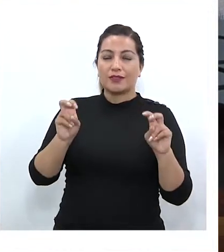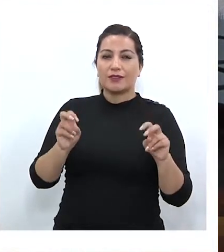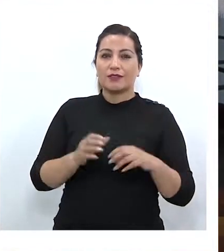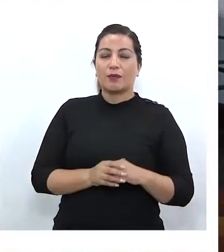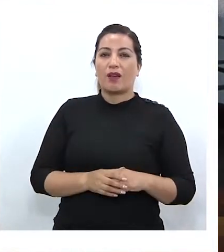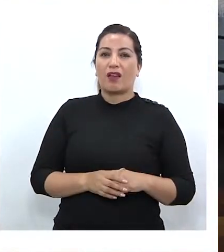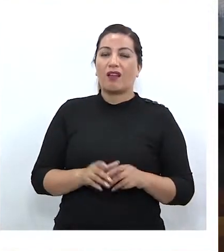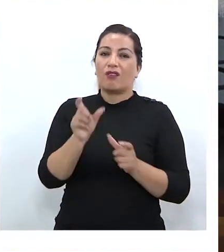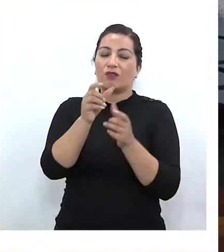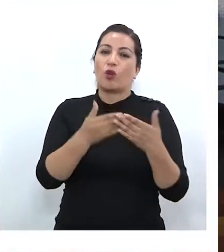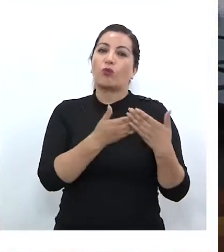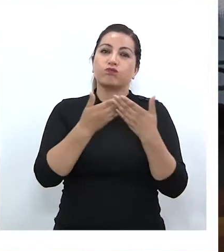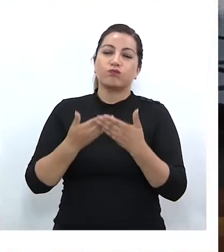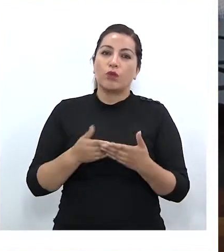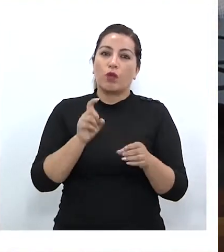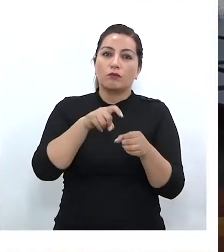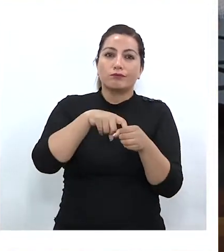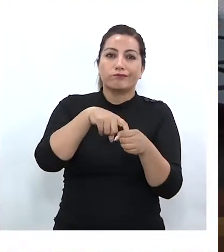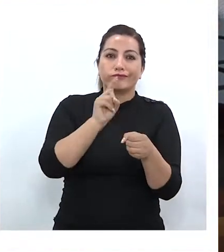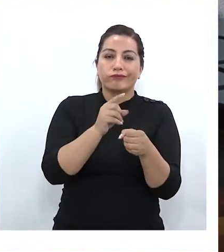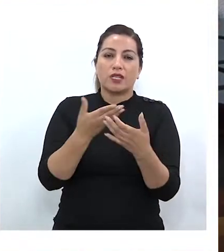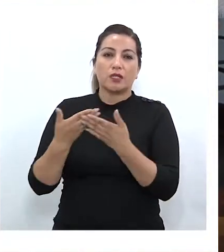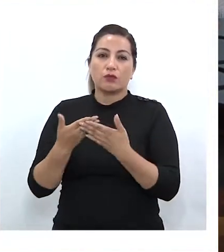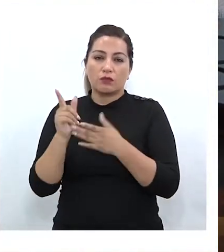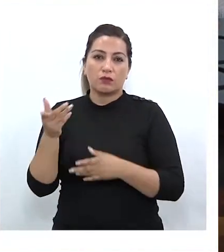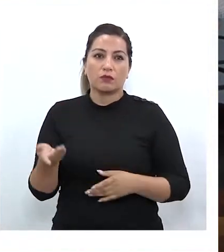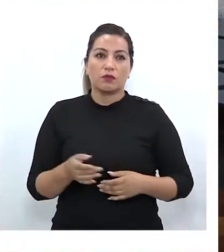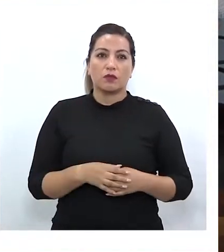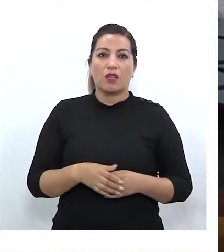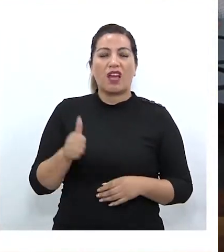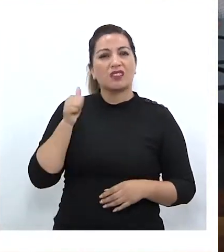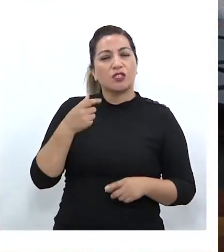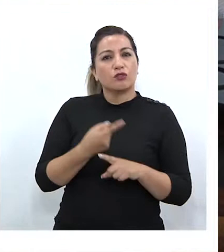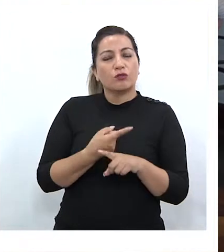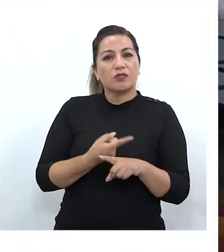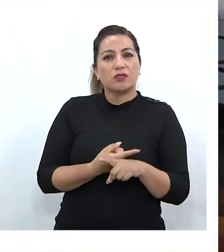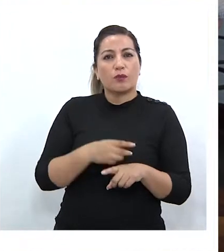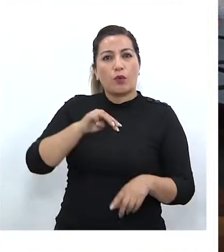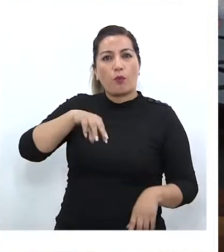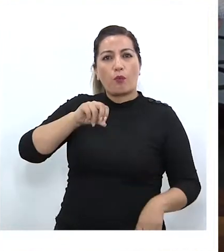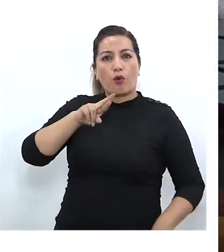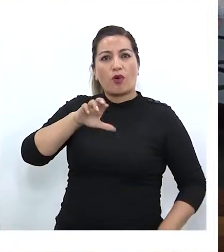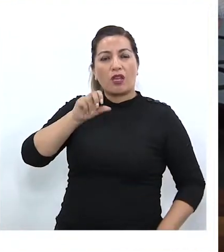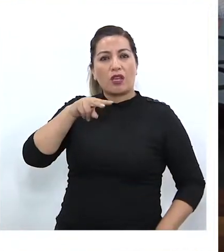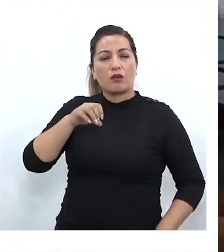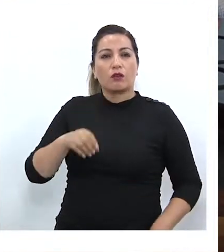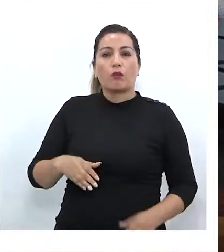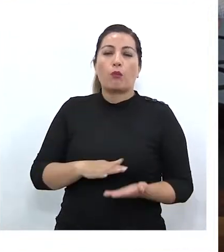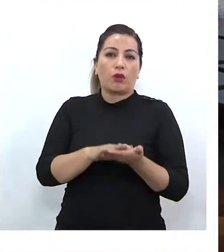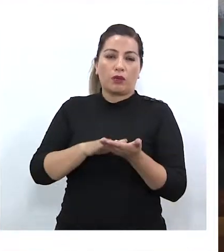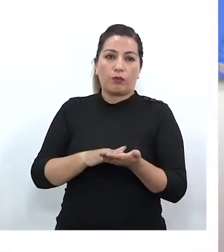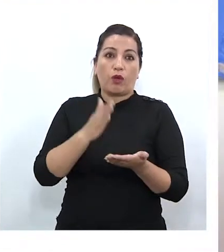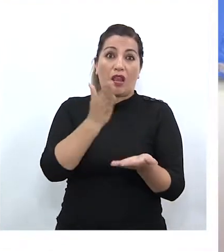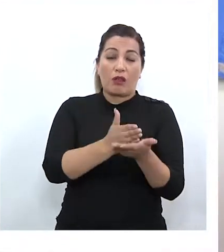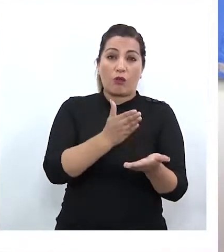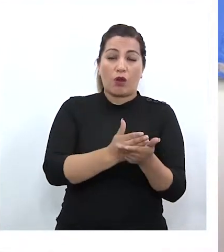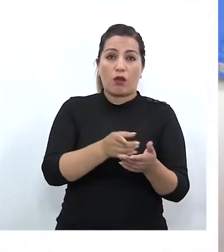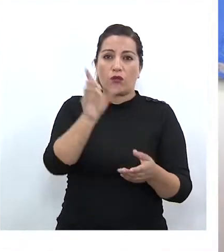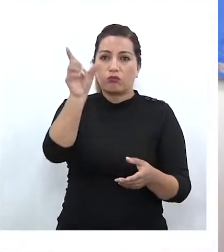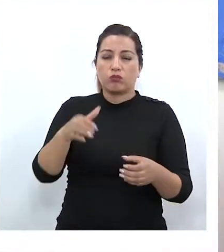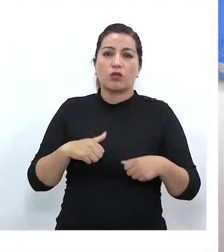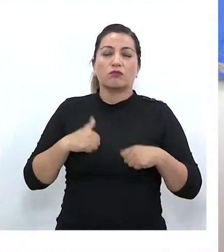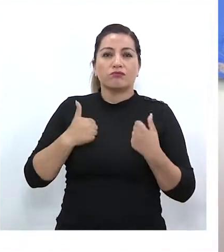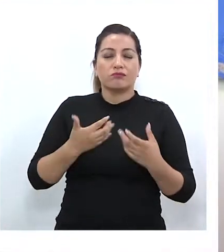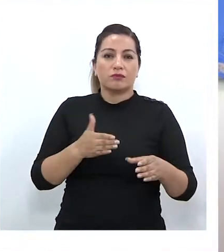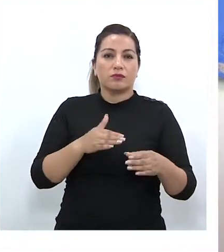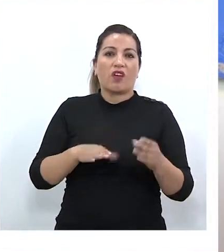la deserción escolar, ¿cierto? Ayer conversábamos con el ministro, ¿cierto?, Moreno, Alfredo Moreno, respecto a este tema. Cuando un chico deja el colegio, sobre